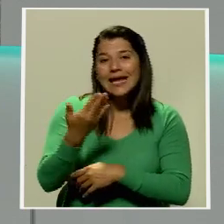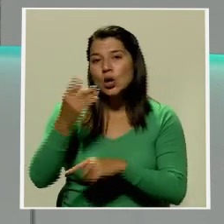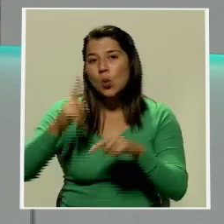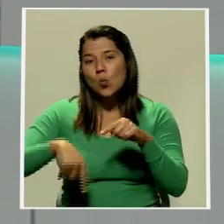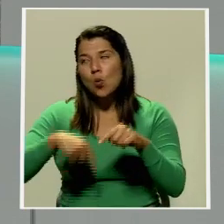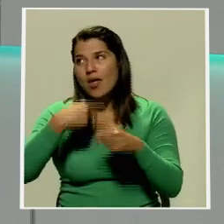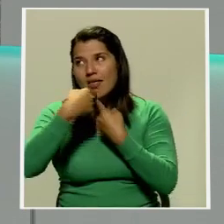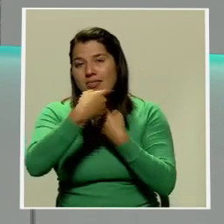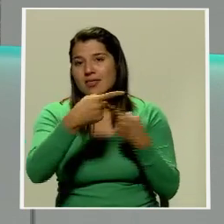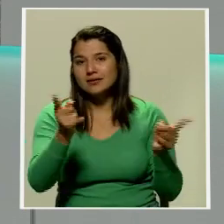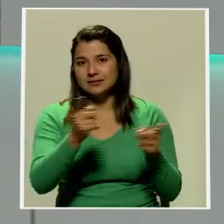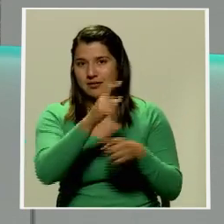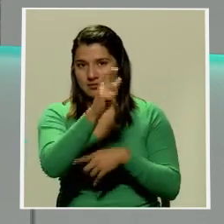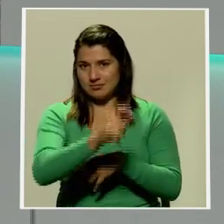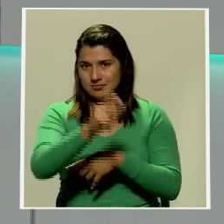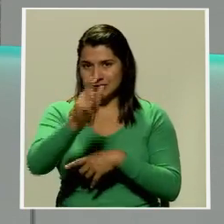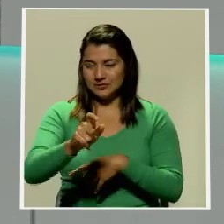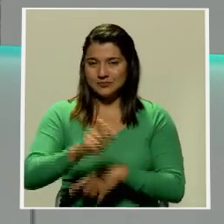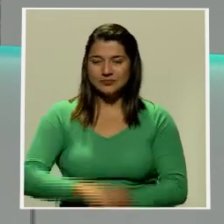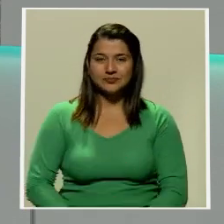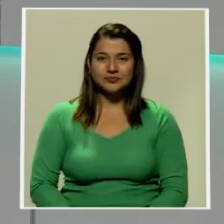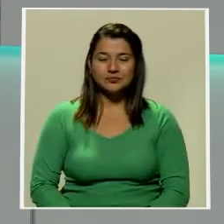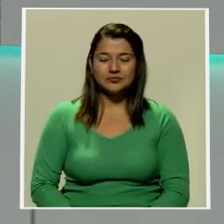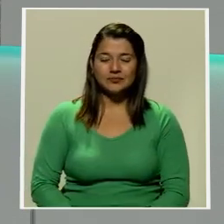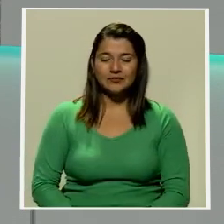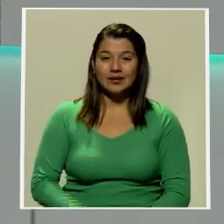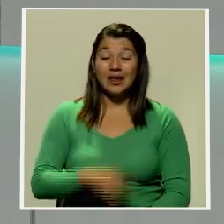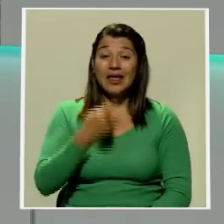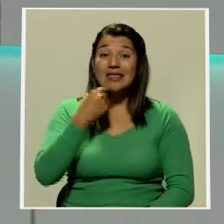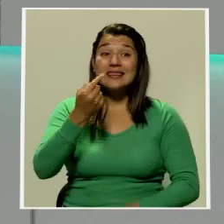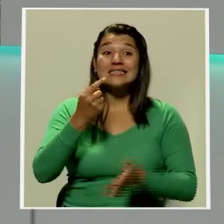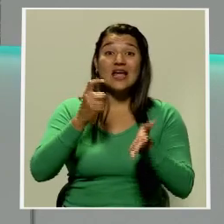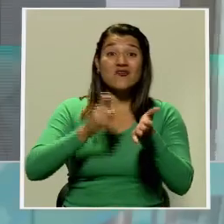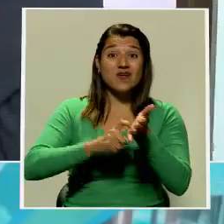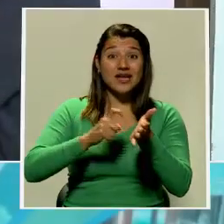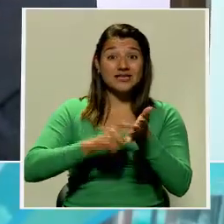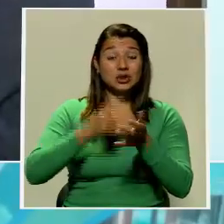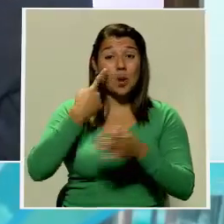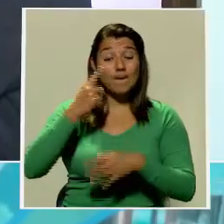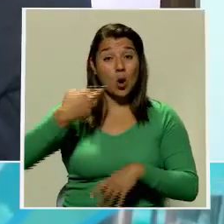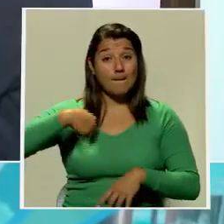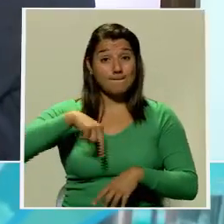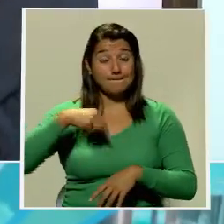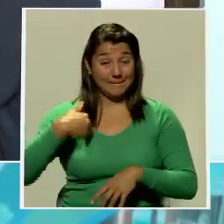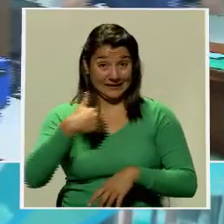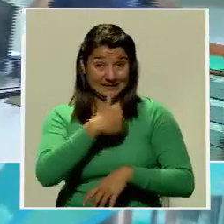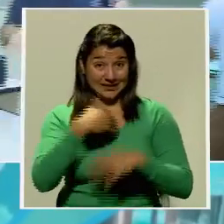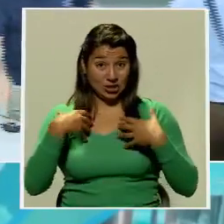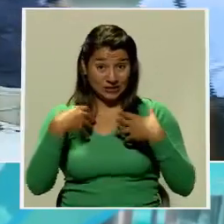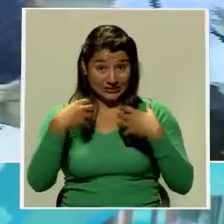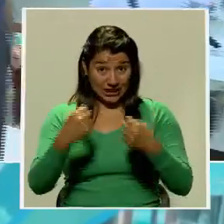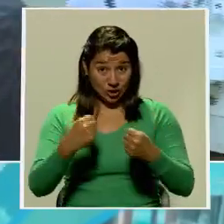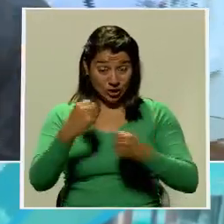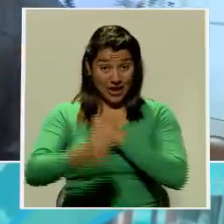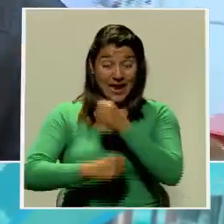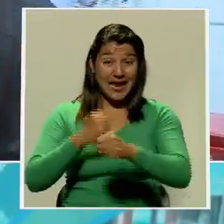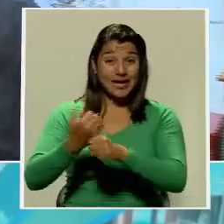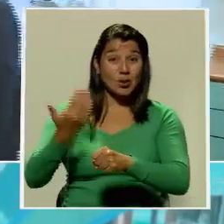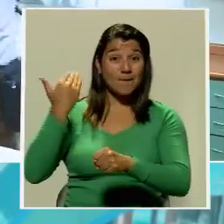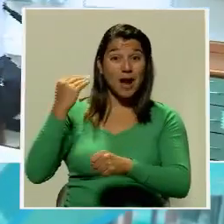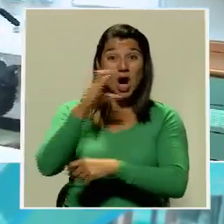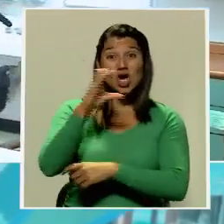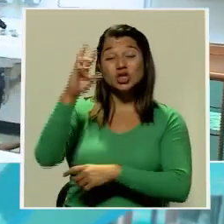al público. Según los registros del Ministerio de Salud, el año pasado el país compró